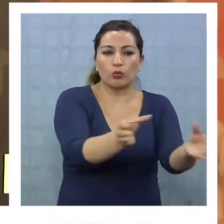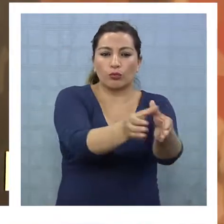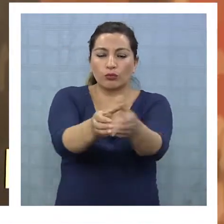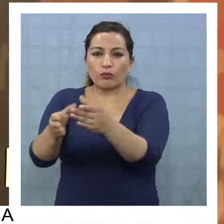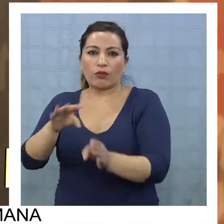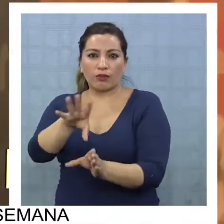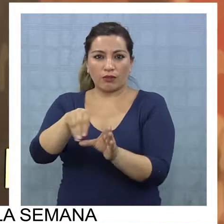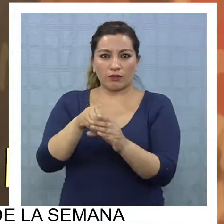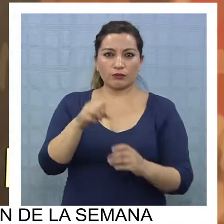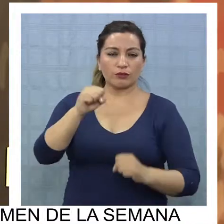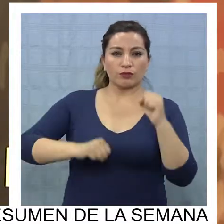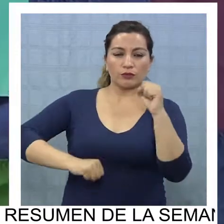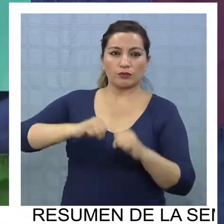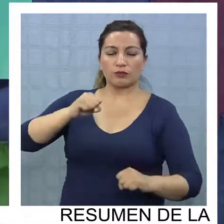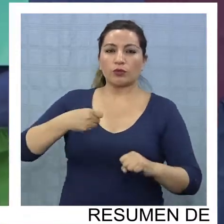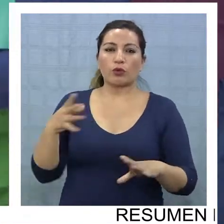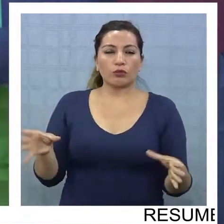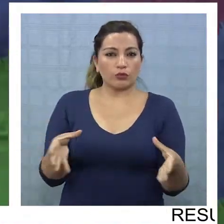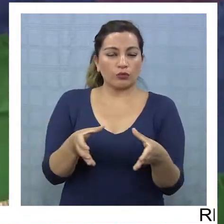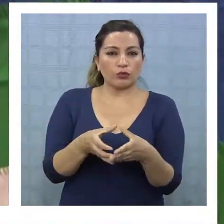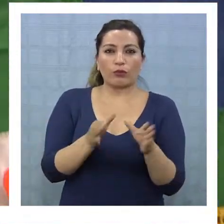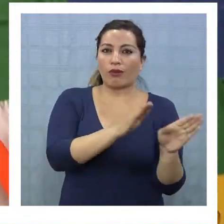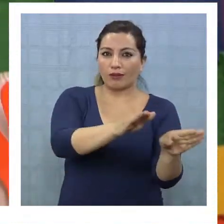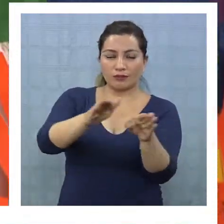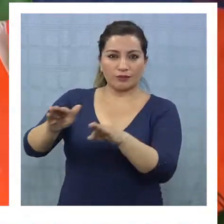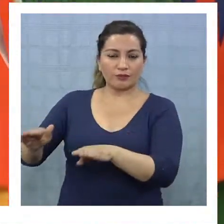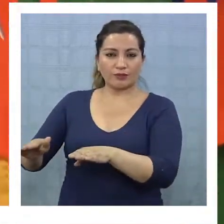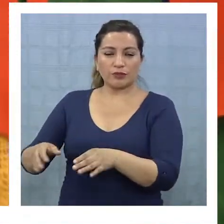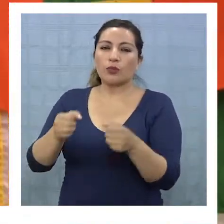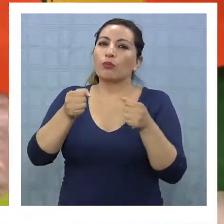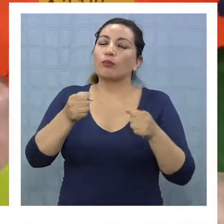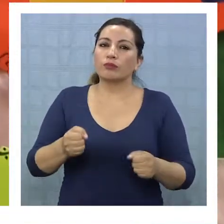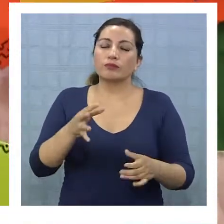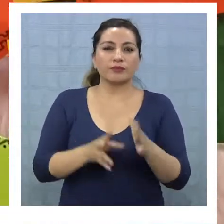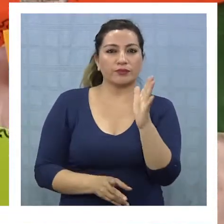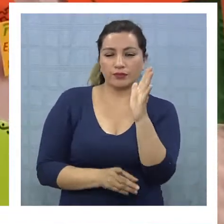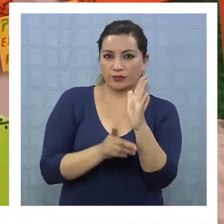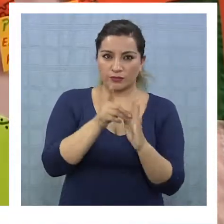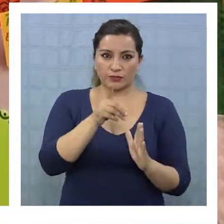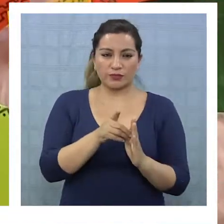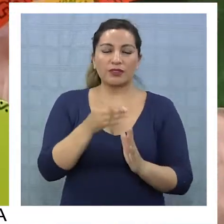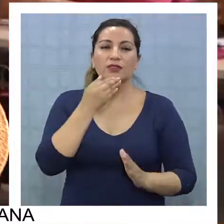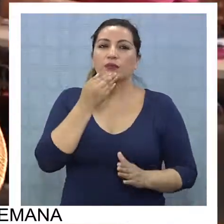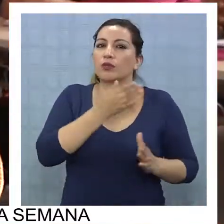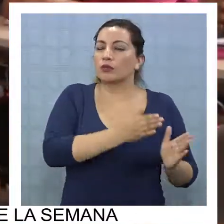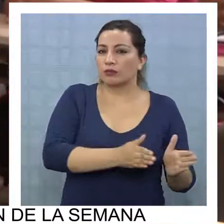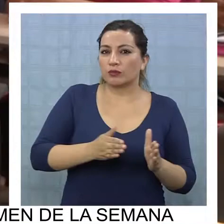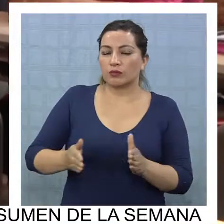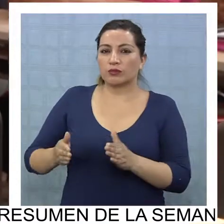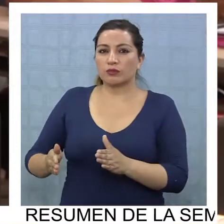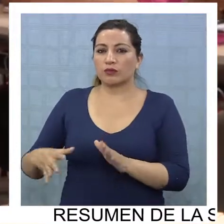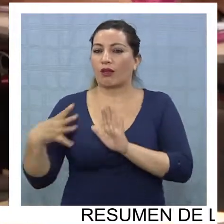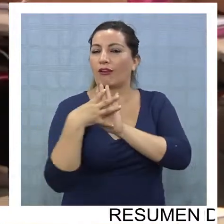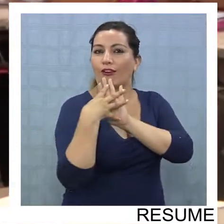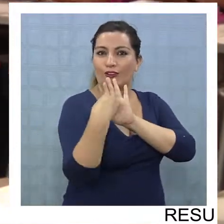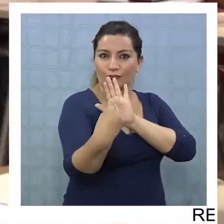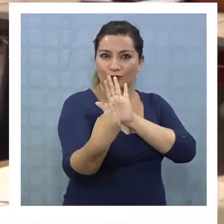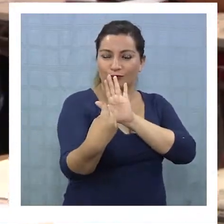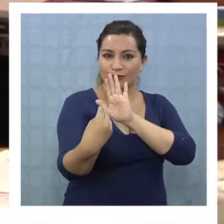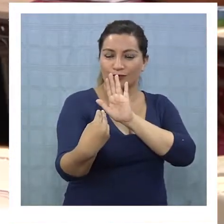empresas o en los grupos que apoyan, puedan desarrollar también procesos de réplica de